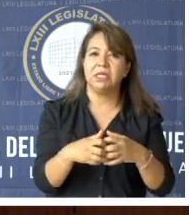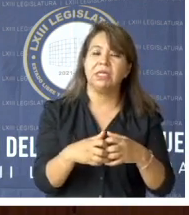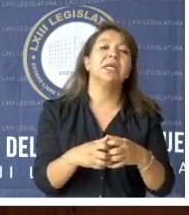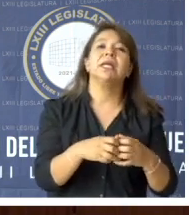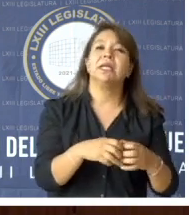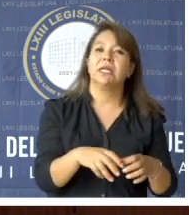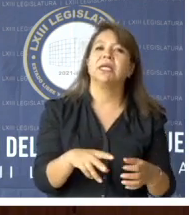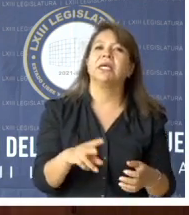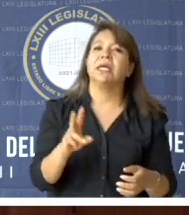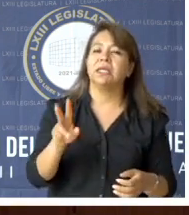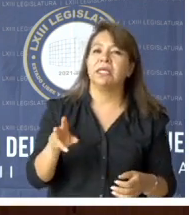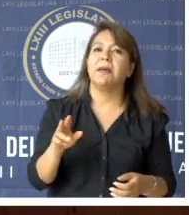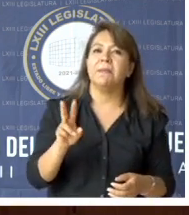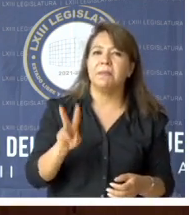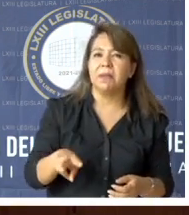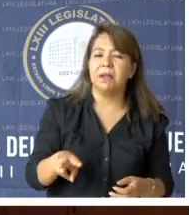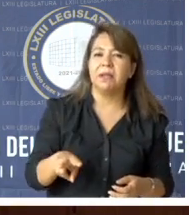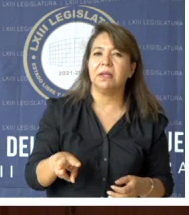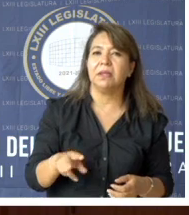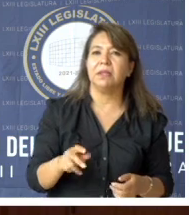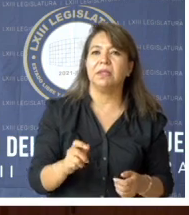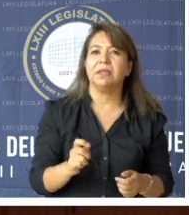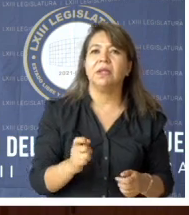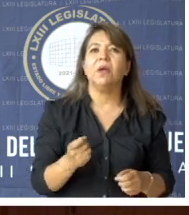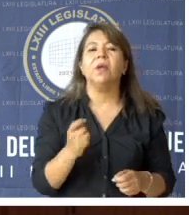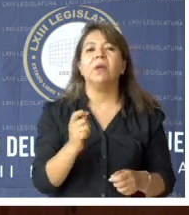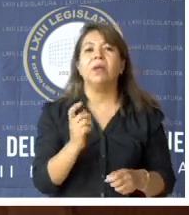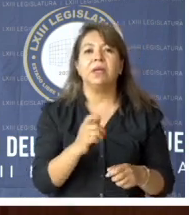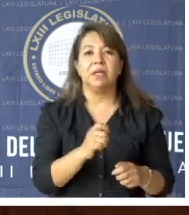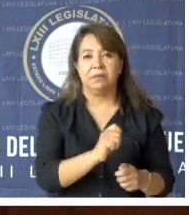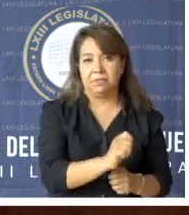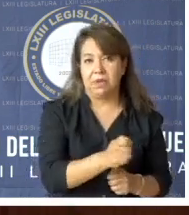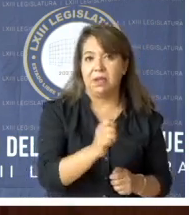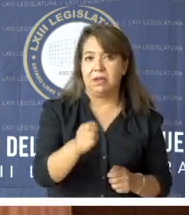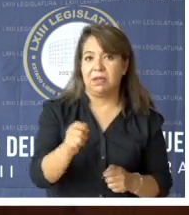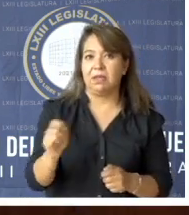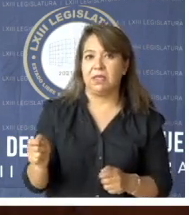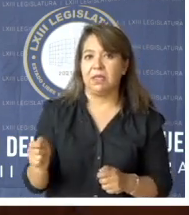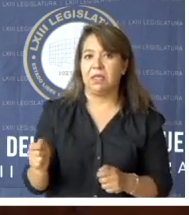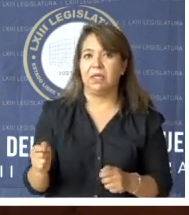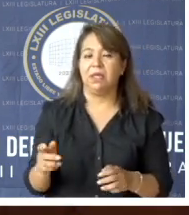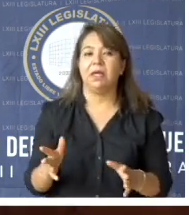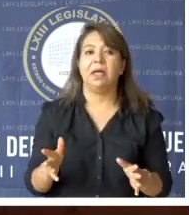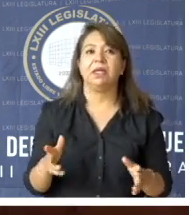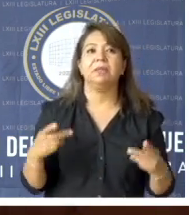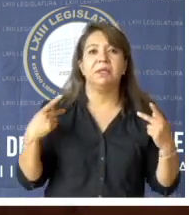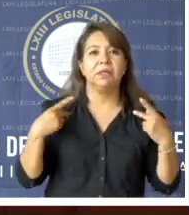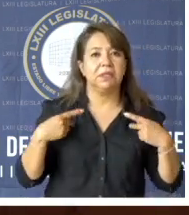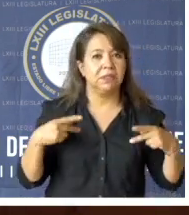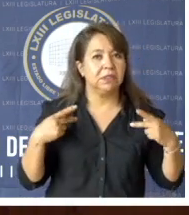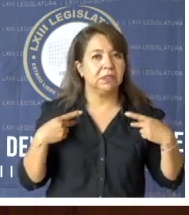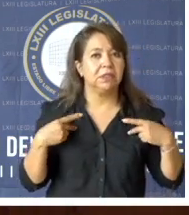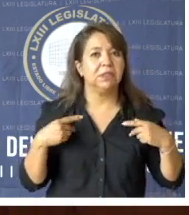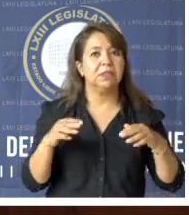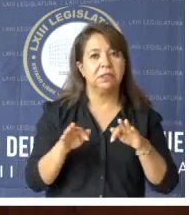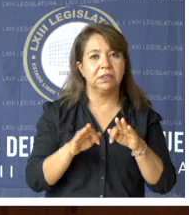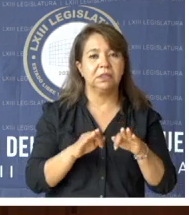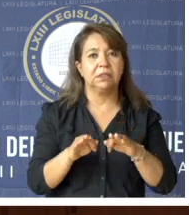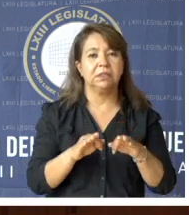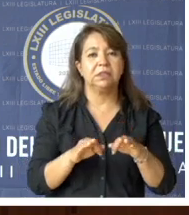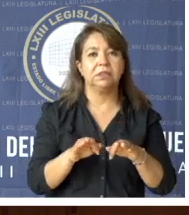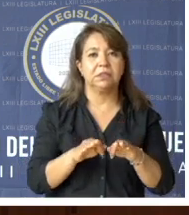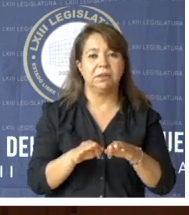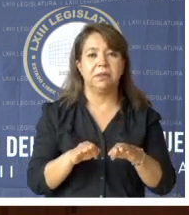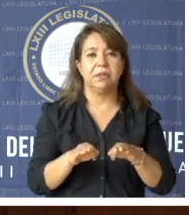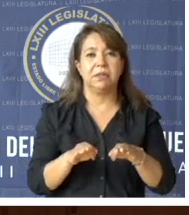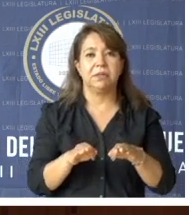disposiciones oficiales o en su efecto se sancionen o no queden desprotegidos todos estos trabajadores.